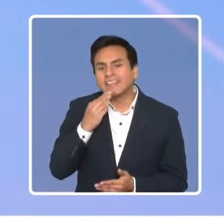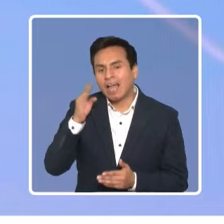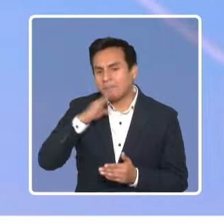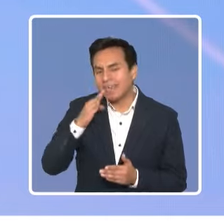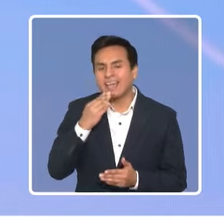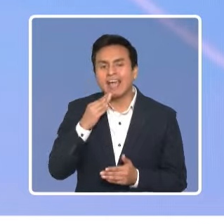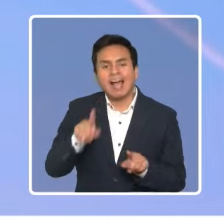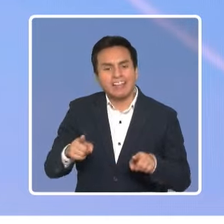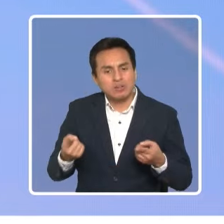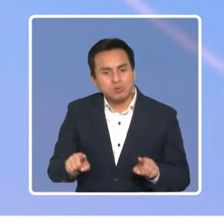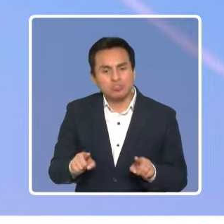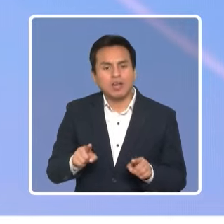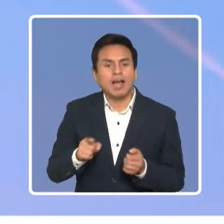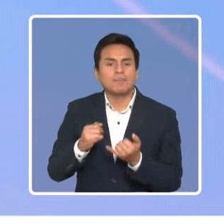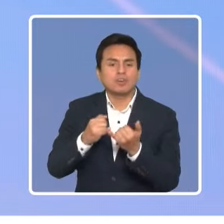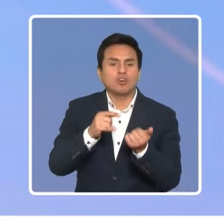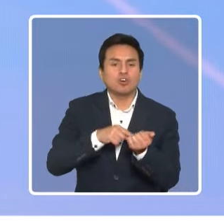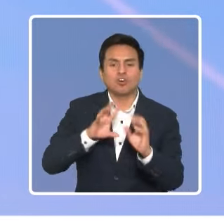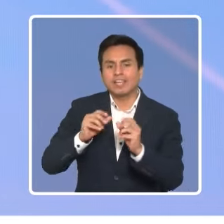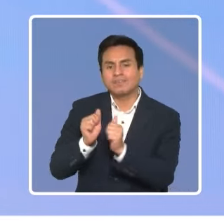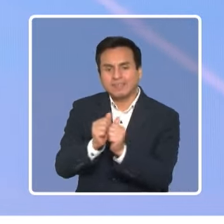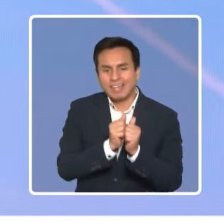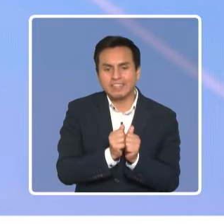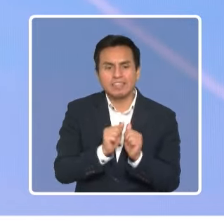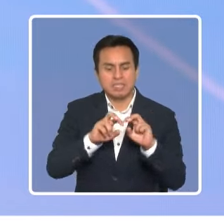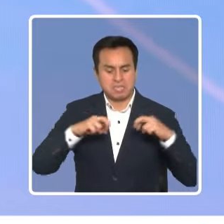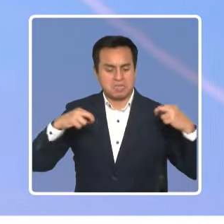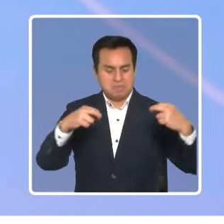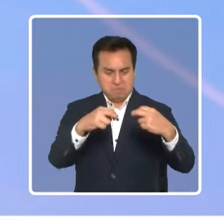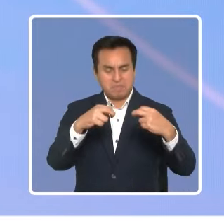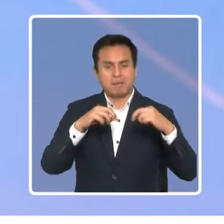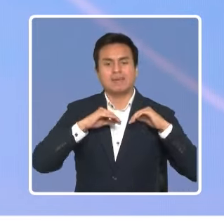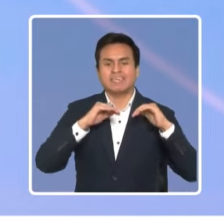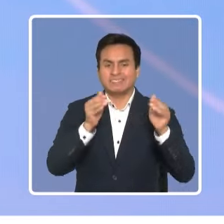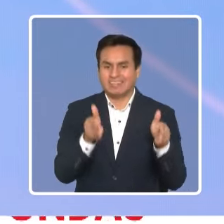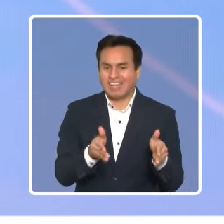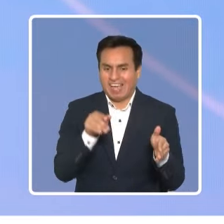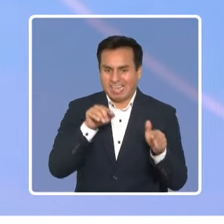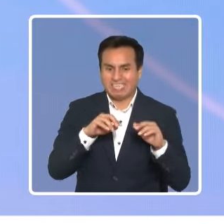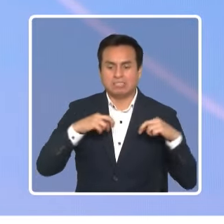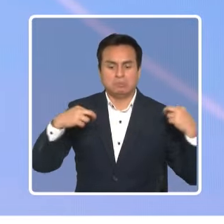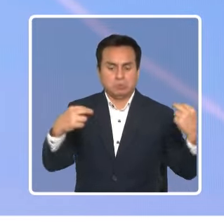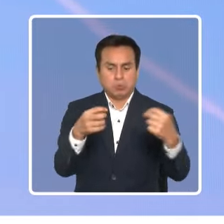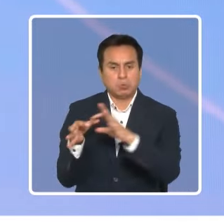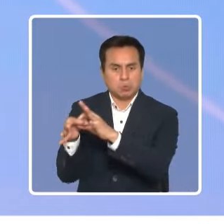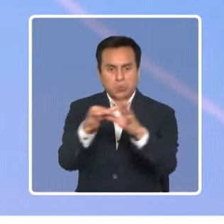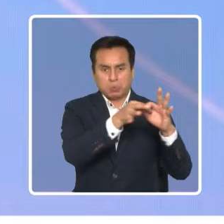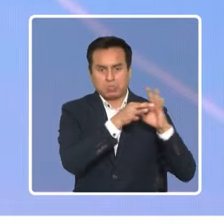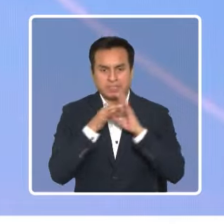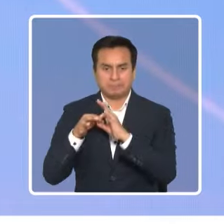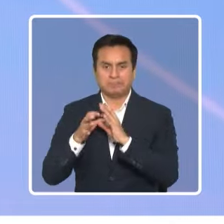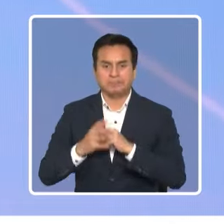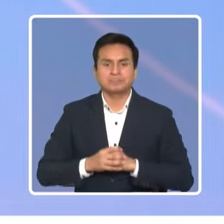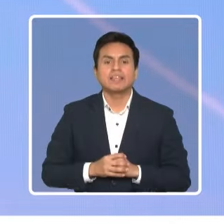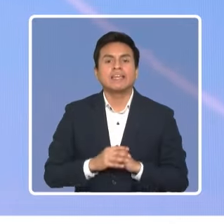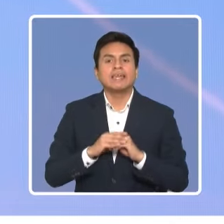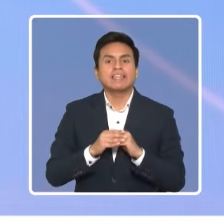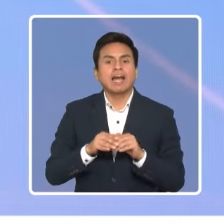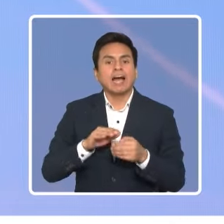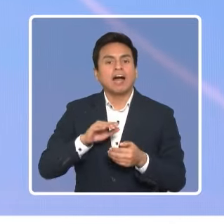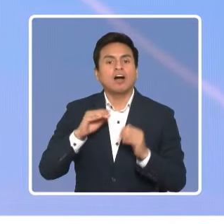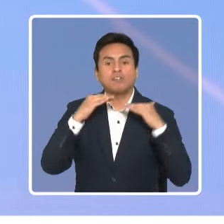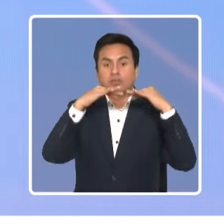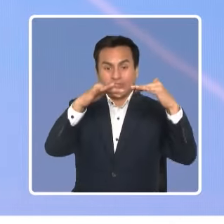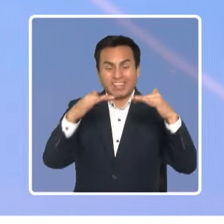junto a amigas, colegas, familiares, en torno a una misma mesa que una vez más nos une. Esta fonda,